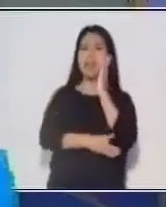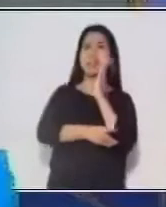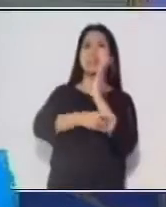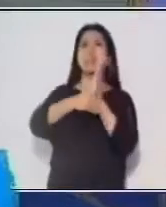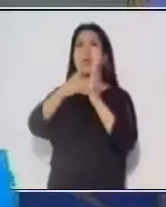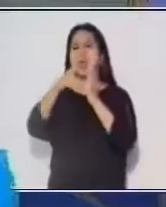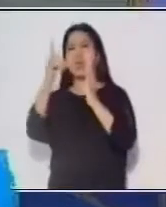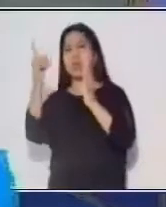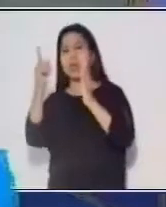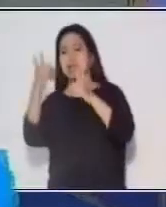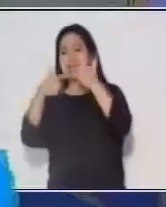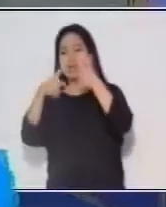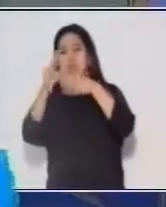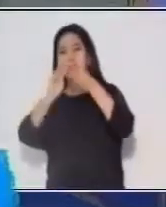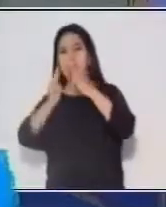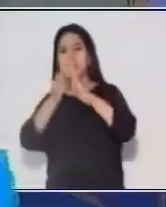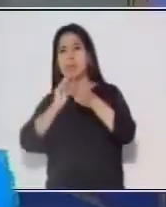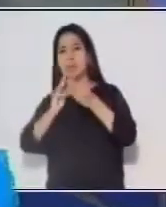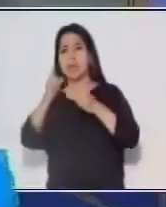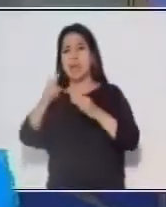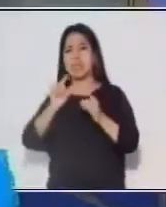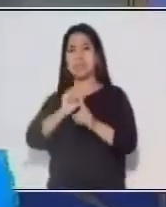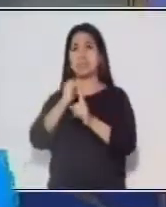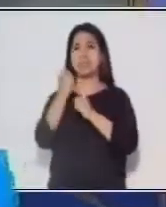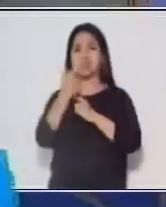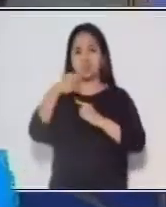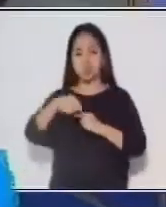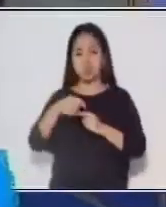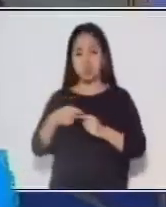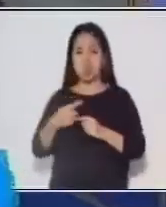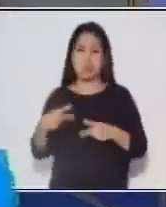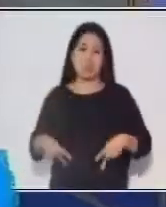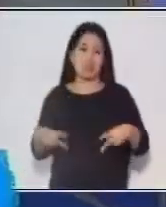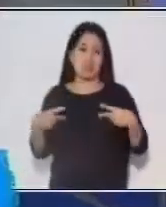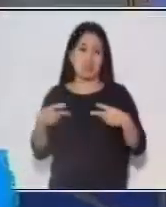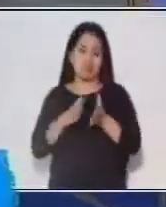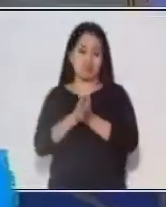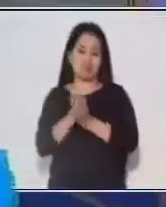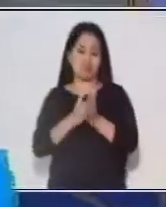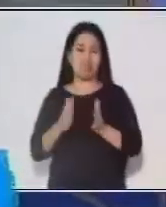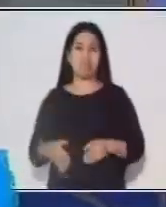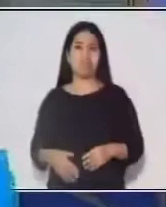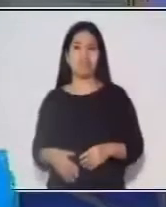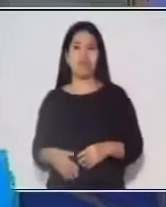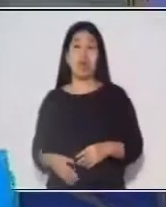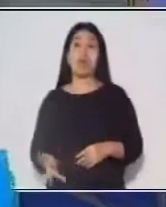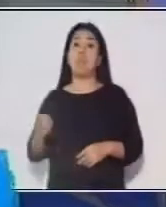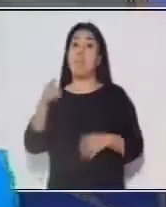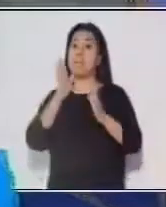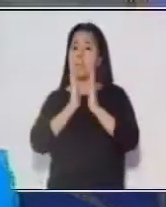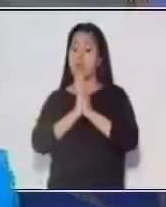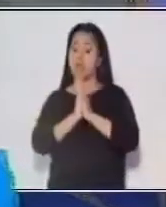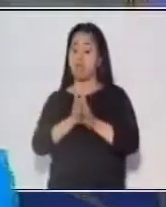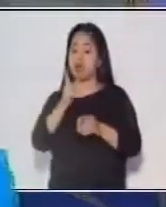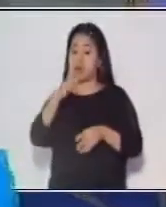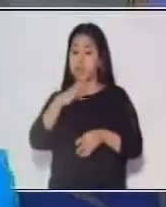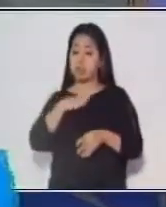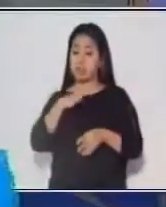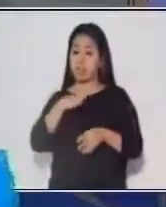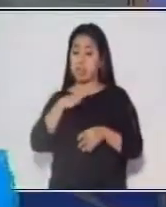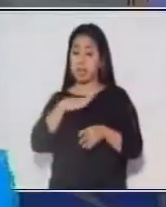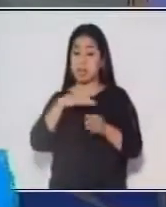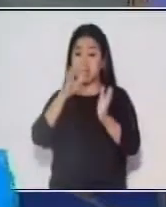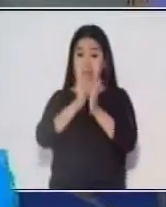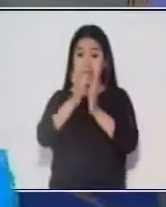matemático en situaciones de nuestro provecho. Vamos entonces a pedir que tengas a la mano tu guía